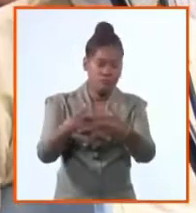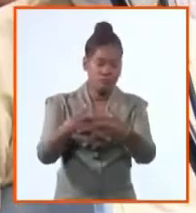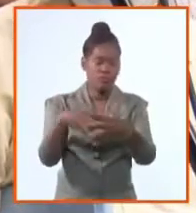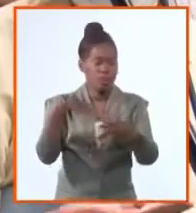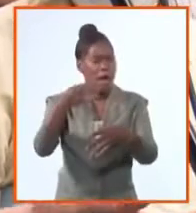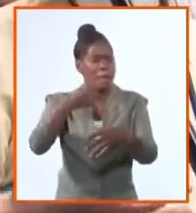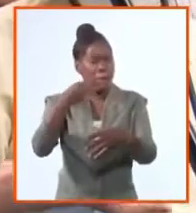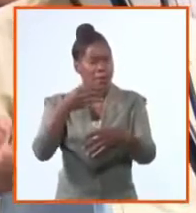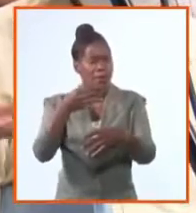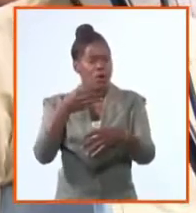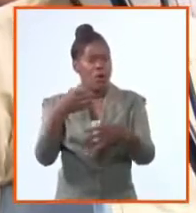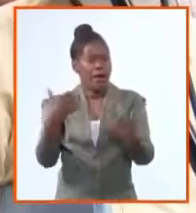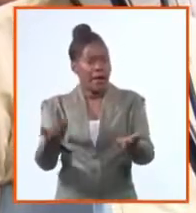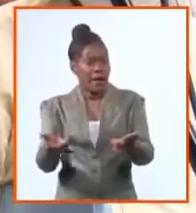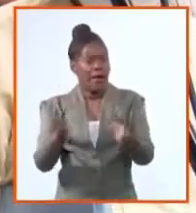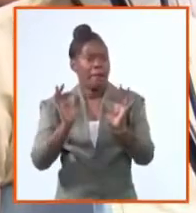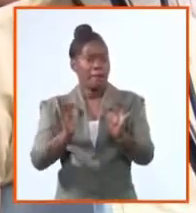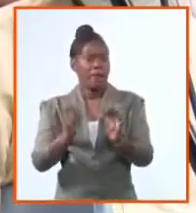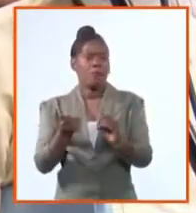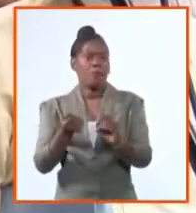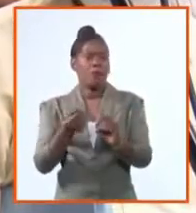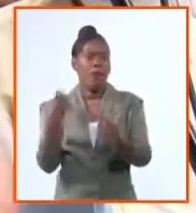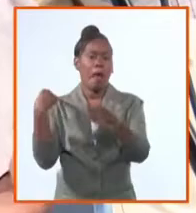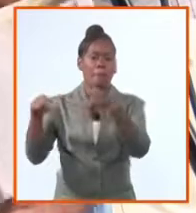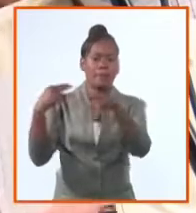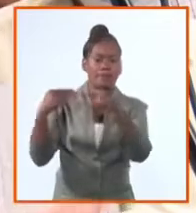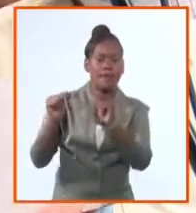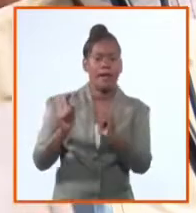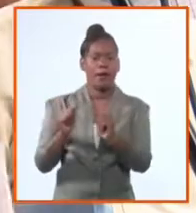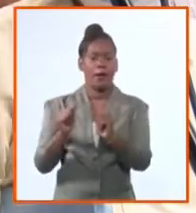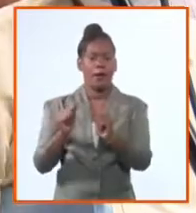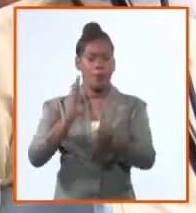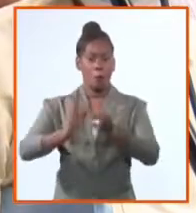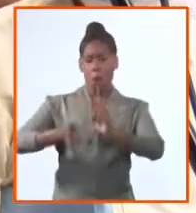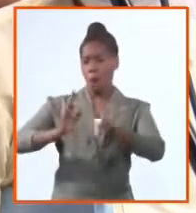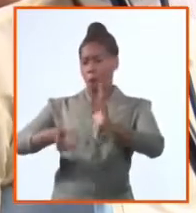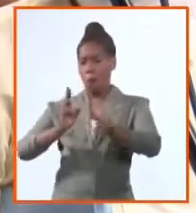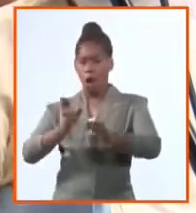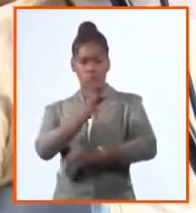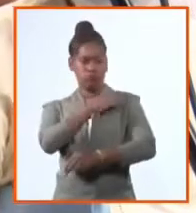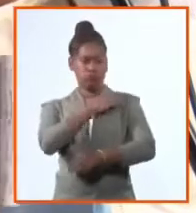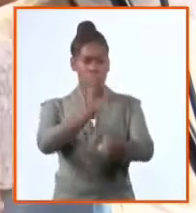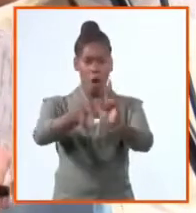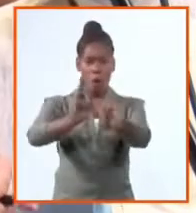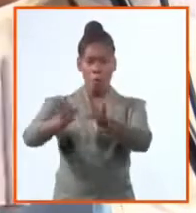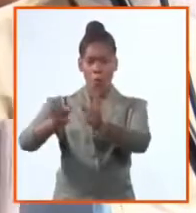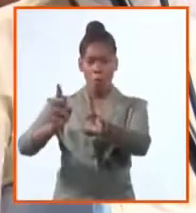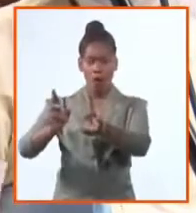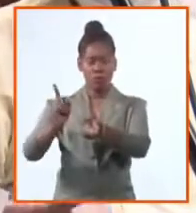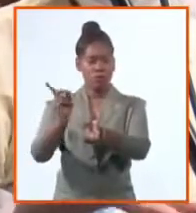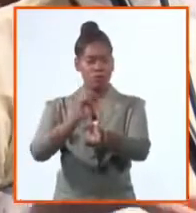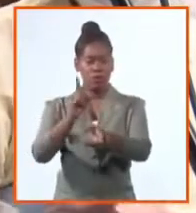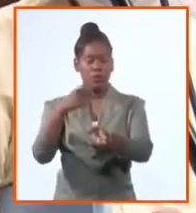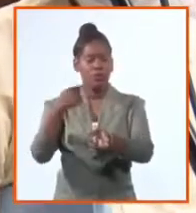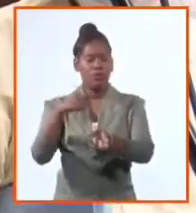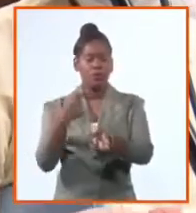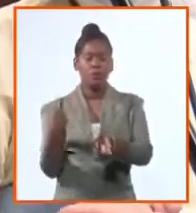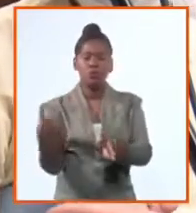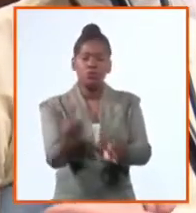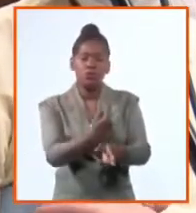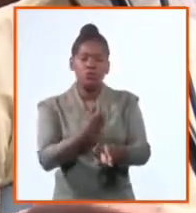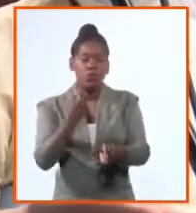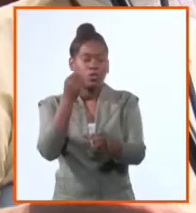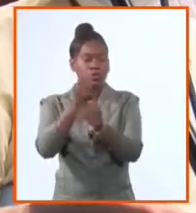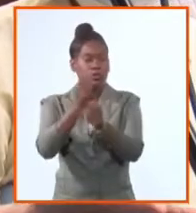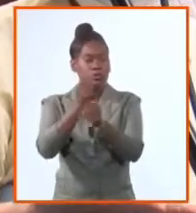administración. Rompamos ese verticalismo y pensemos en ciencia, en nosotros, en la necesidad de integrarnos todos para